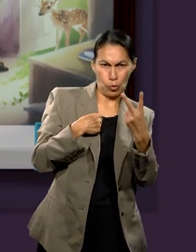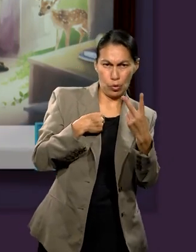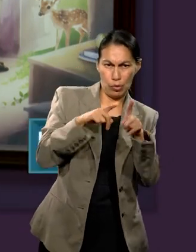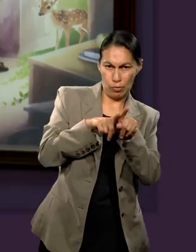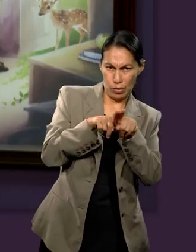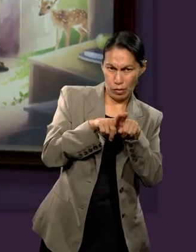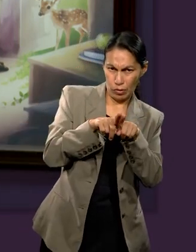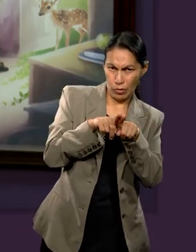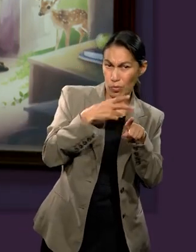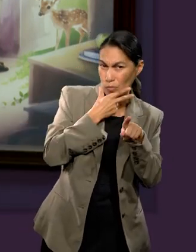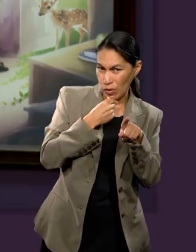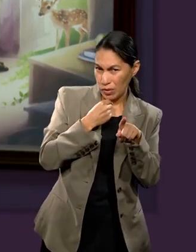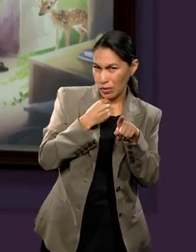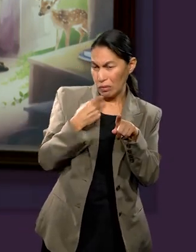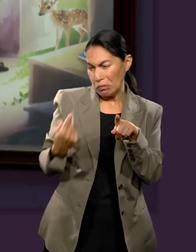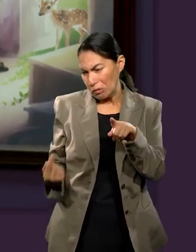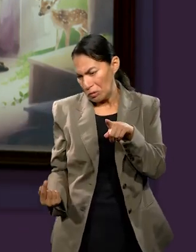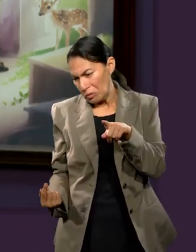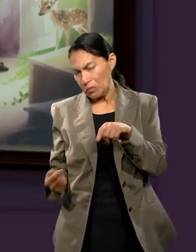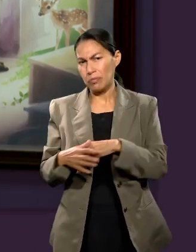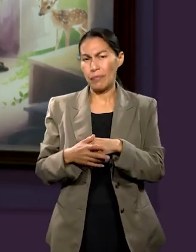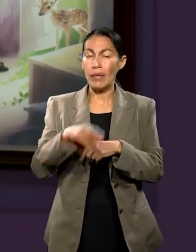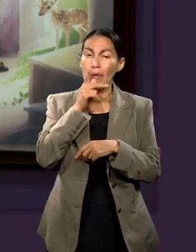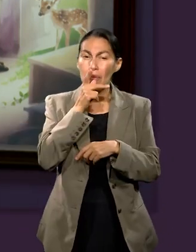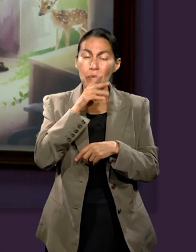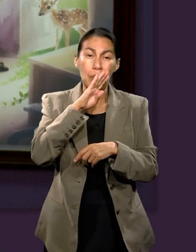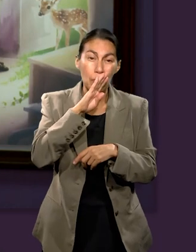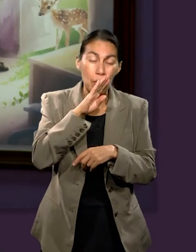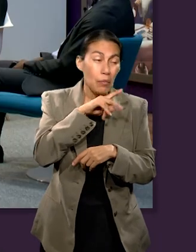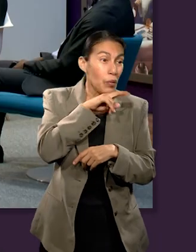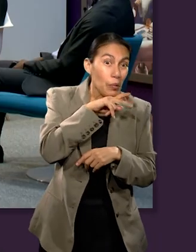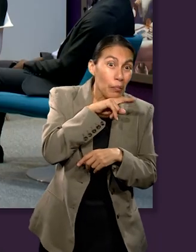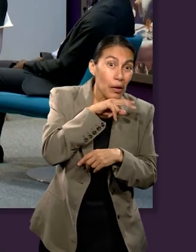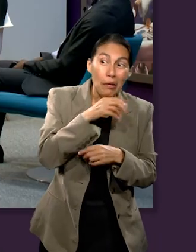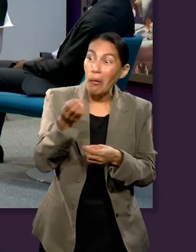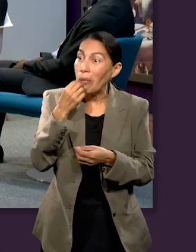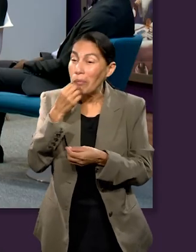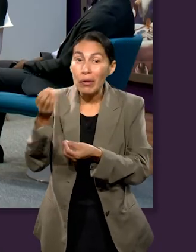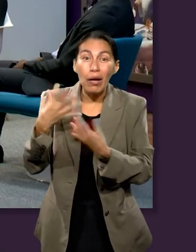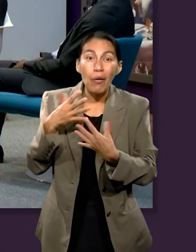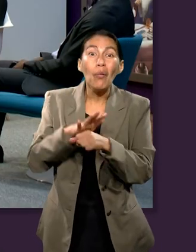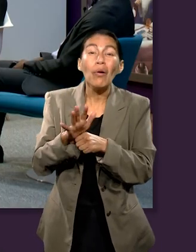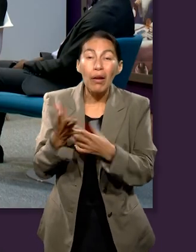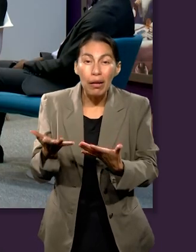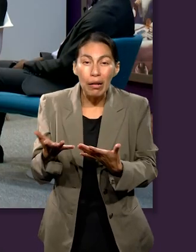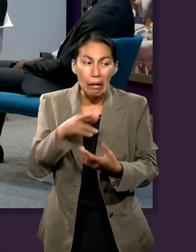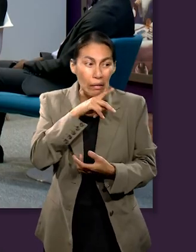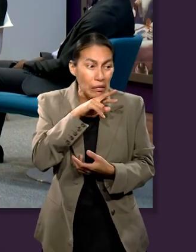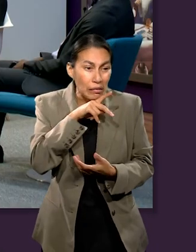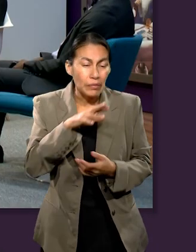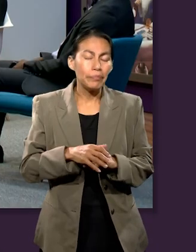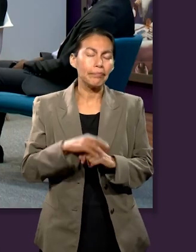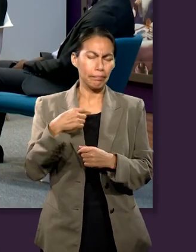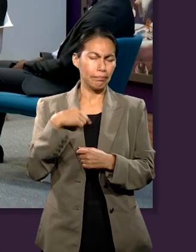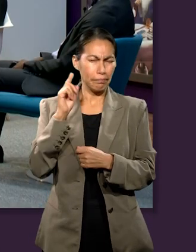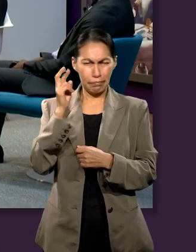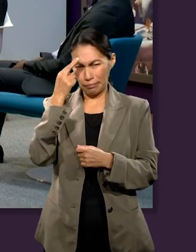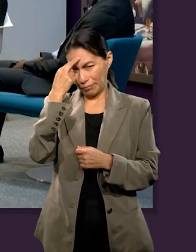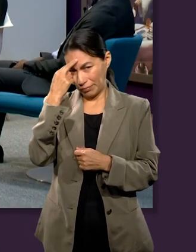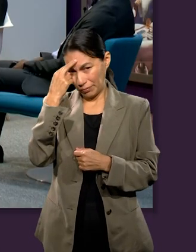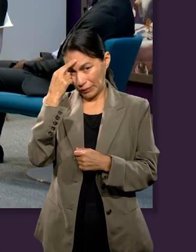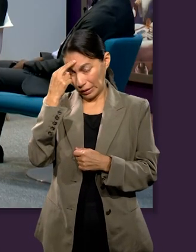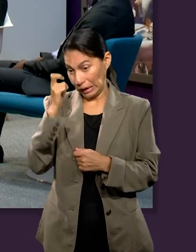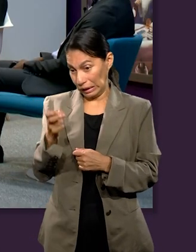mis papás obviamente como cualquier papá estaba preocupado no De qué nos podían de qué nos podían alimentar y recuerdo que una vez este